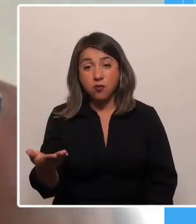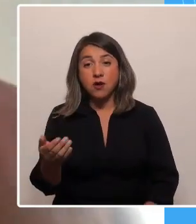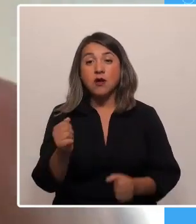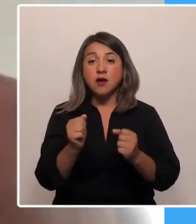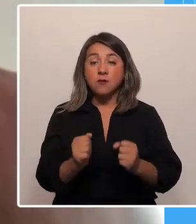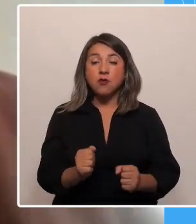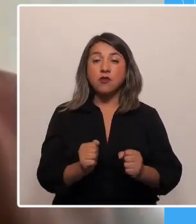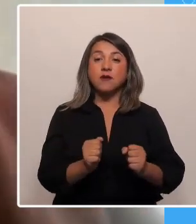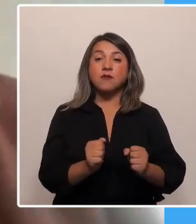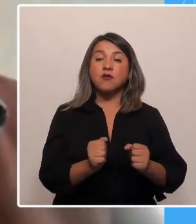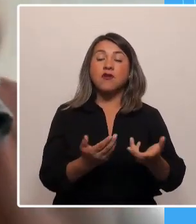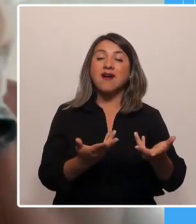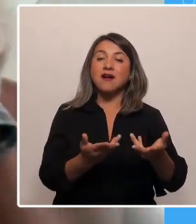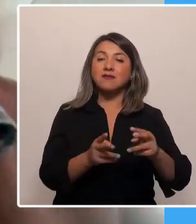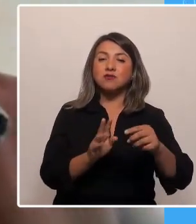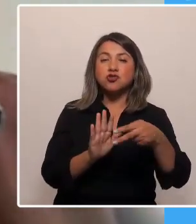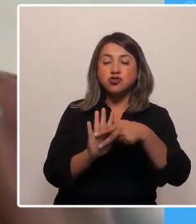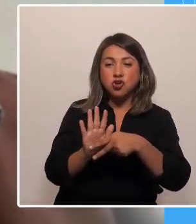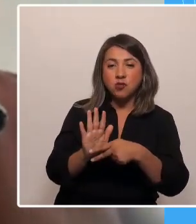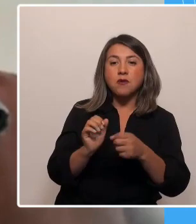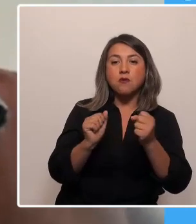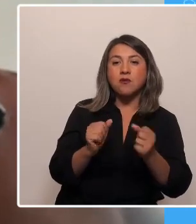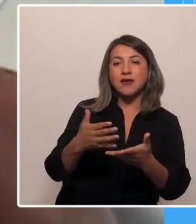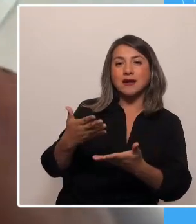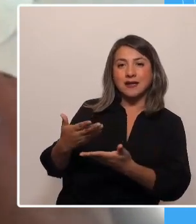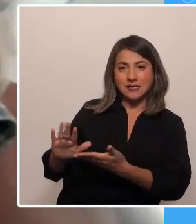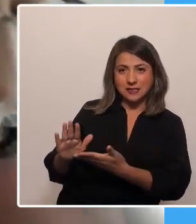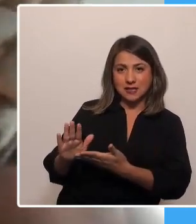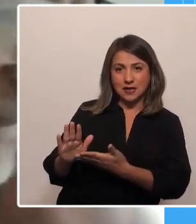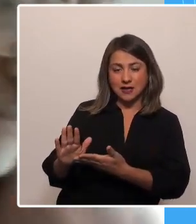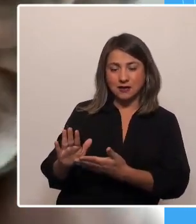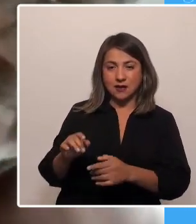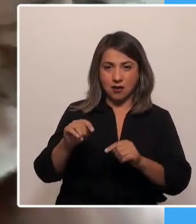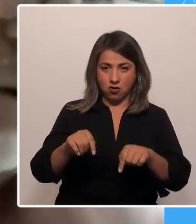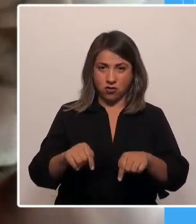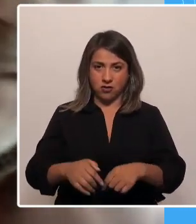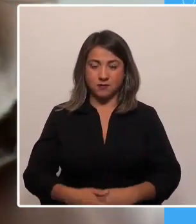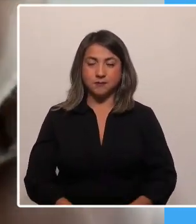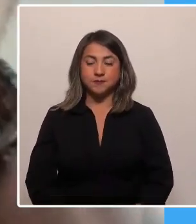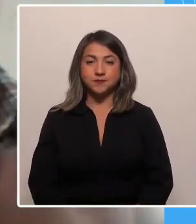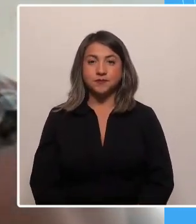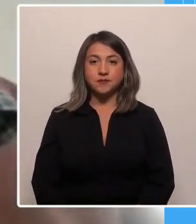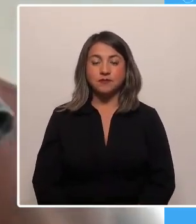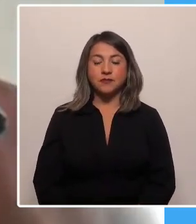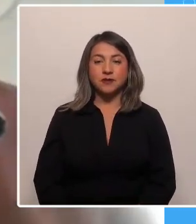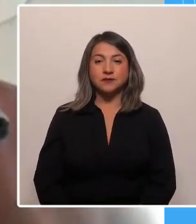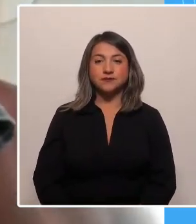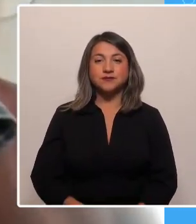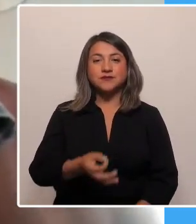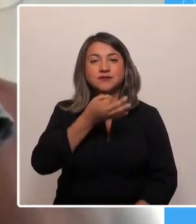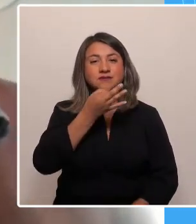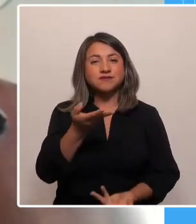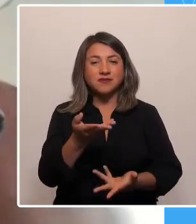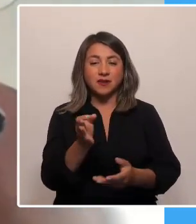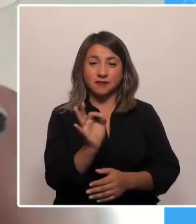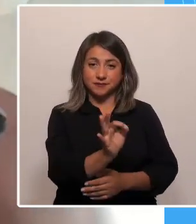las normas que puedan ser rechazadas hoy día. Quiero decirle a mi